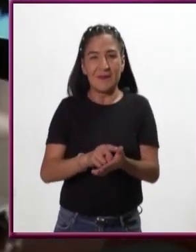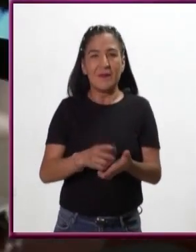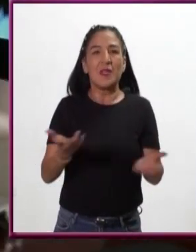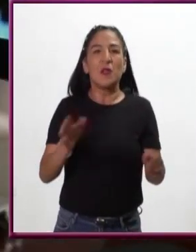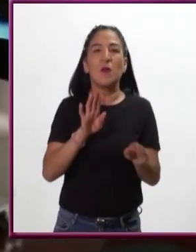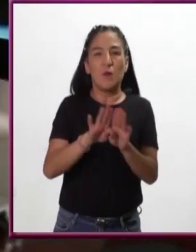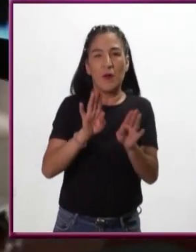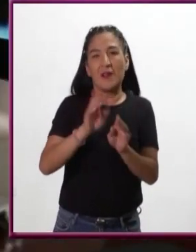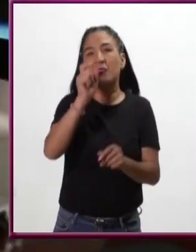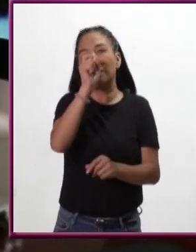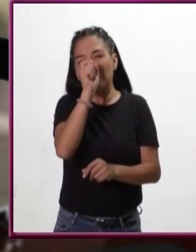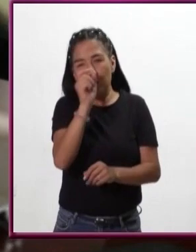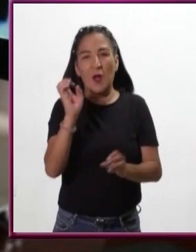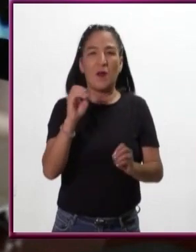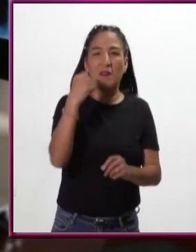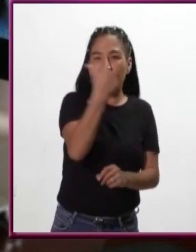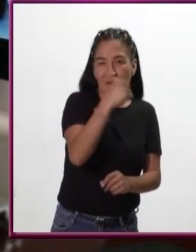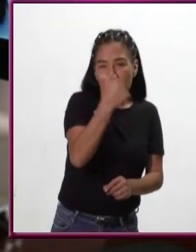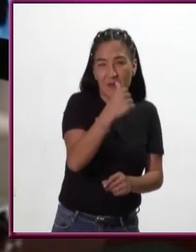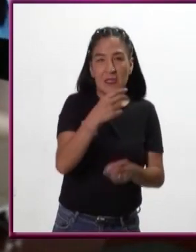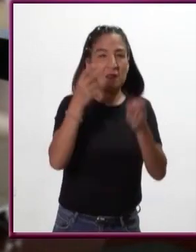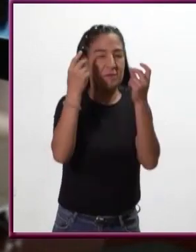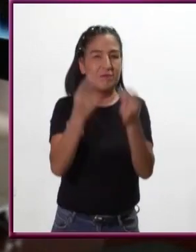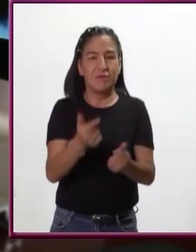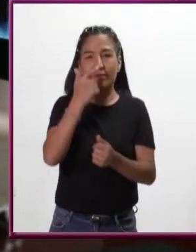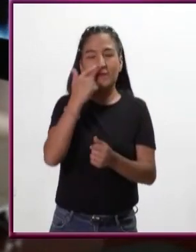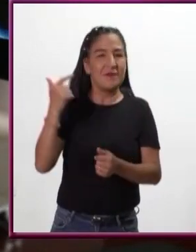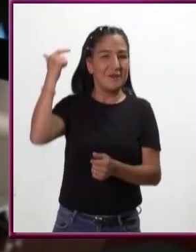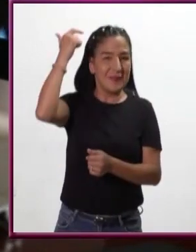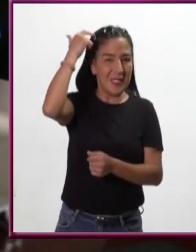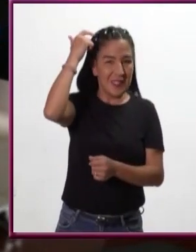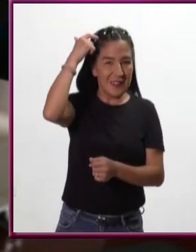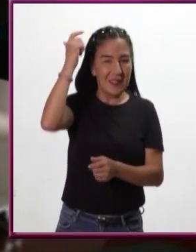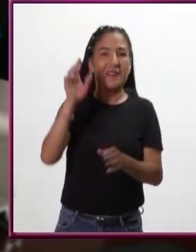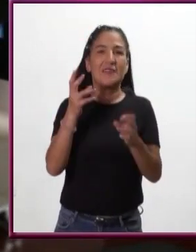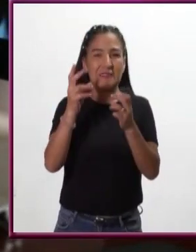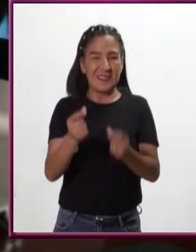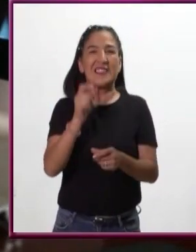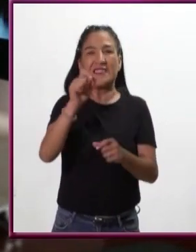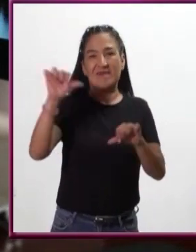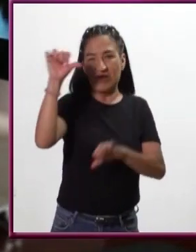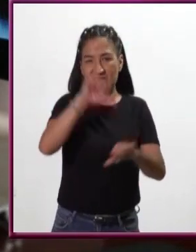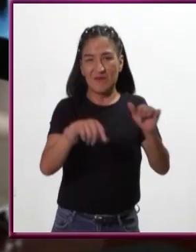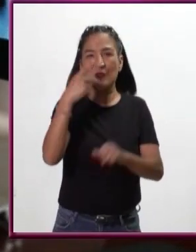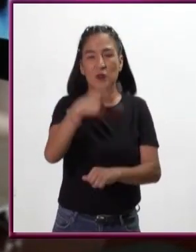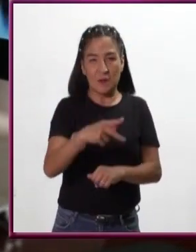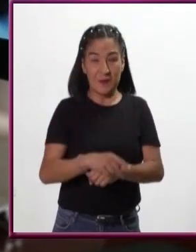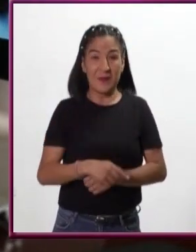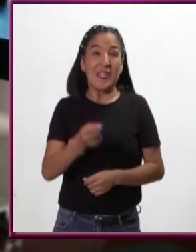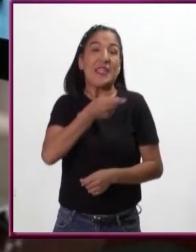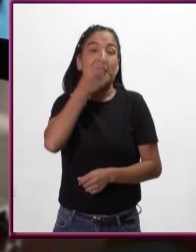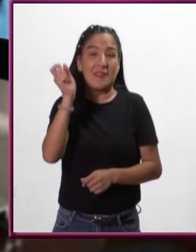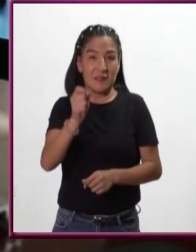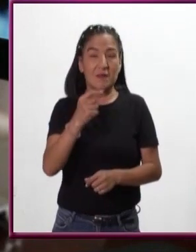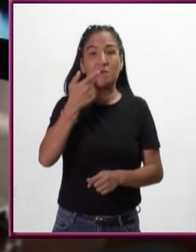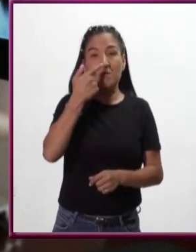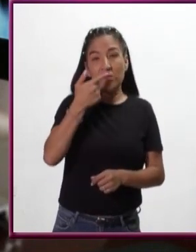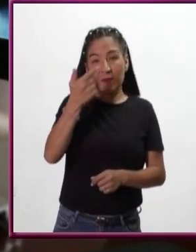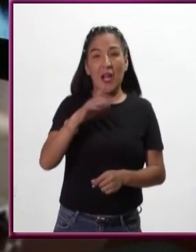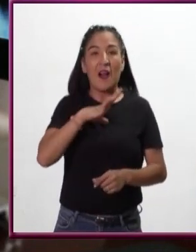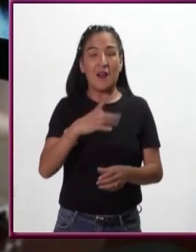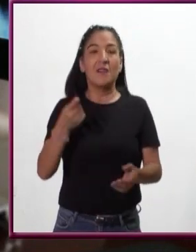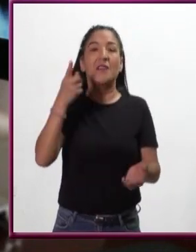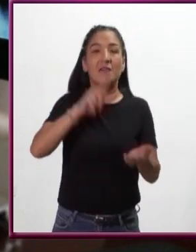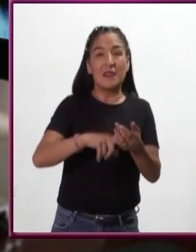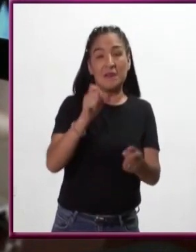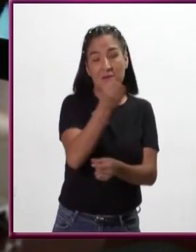son sustancias inhaladas, pues nuestro cerebro recibe esa descarga, ¿no? de químicos. Okay. Se dice que el olfato llega a